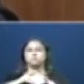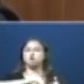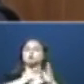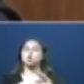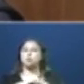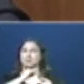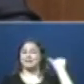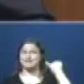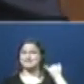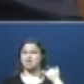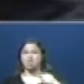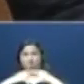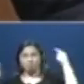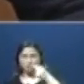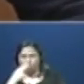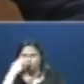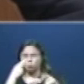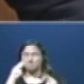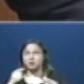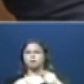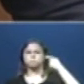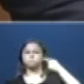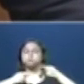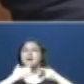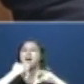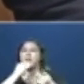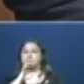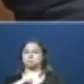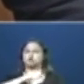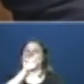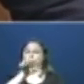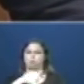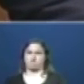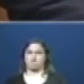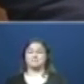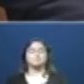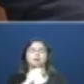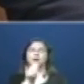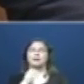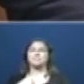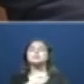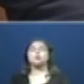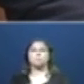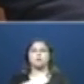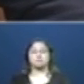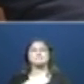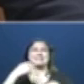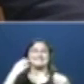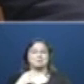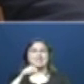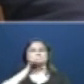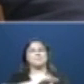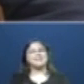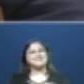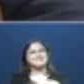de la reducción del déficit público como ya he mencionado anteriormente ahora bien Es verdad que el estado autonómico nació con carencias e indefiniciones en el